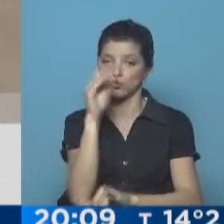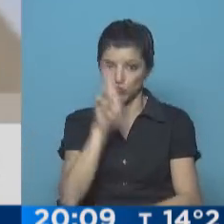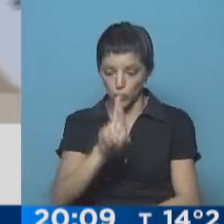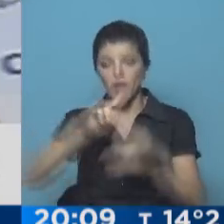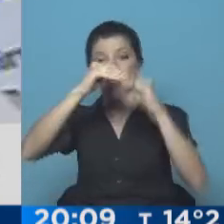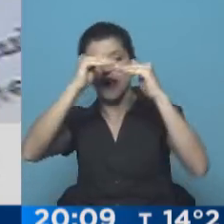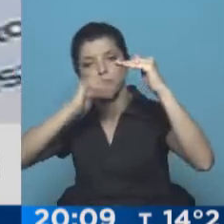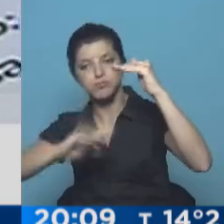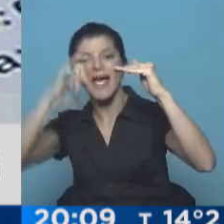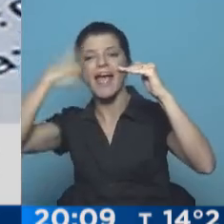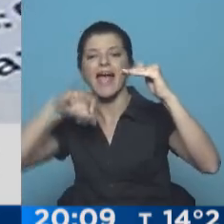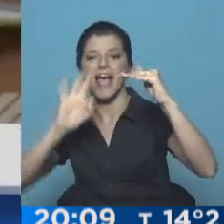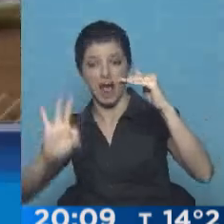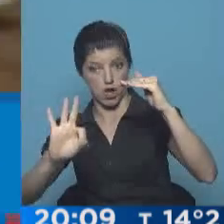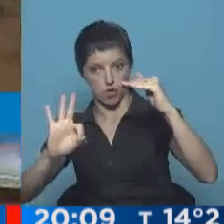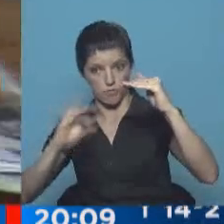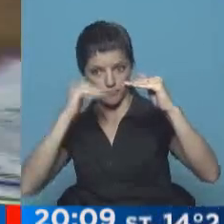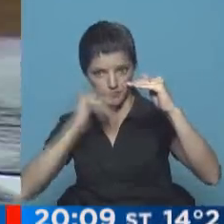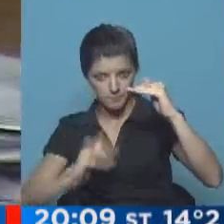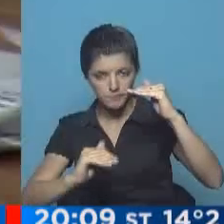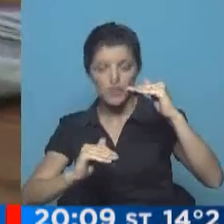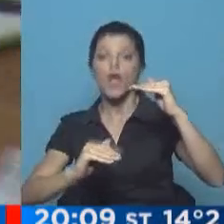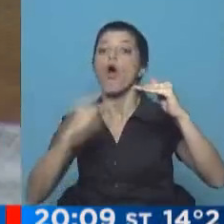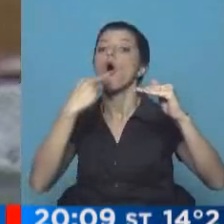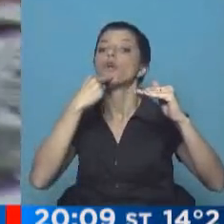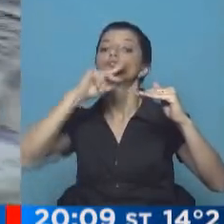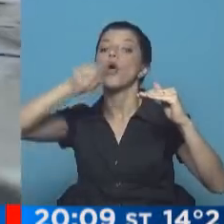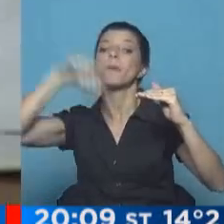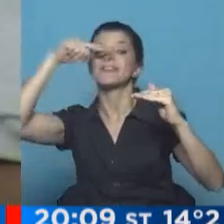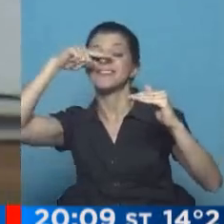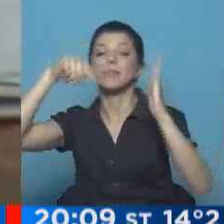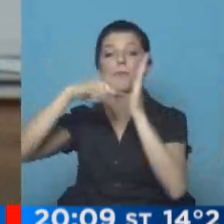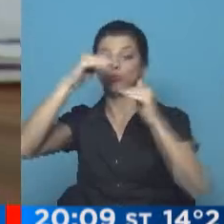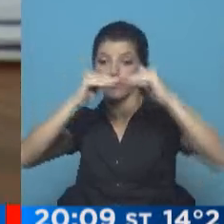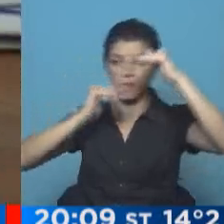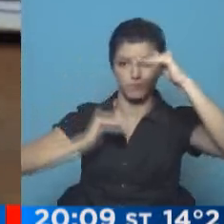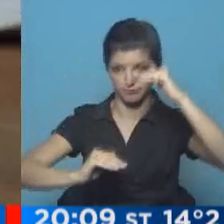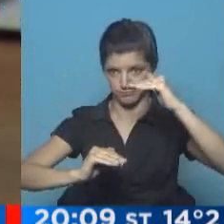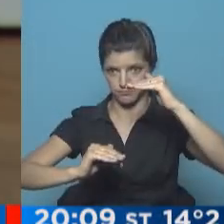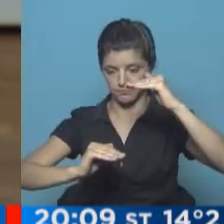Cano del Acuerdo para el Bicentenario por 11,7 puntos de ventaja.